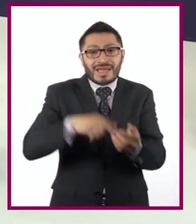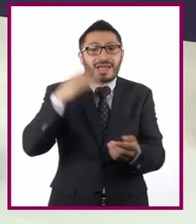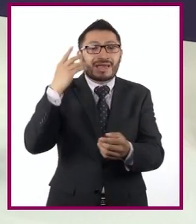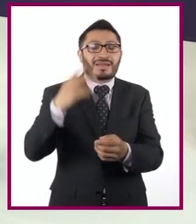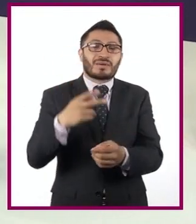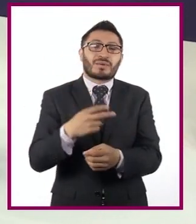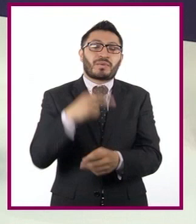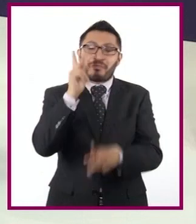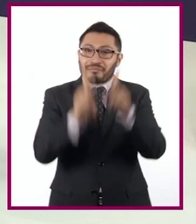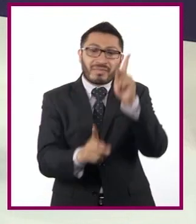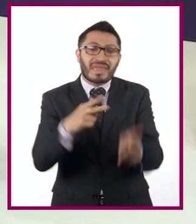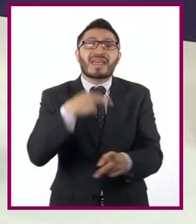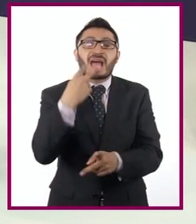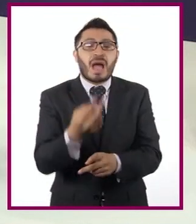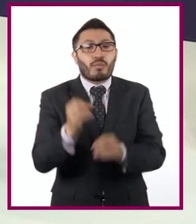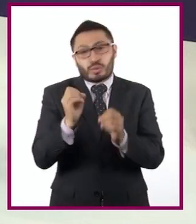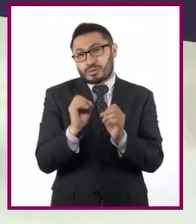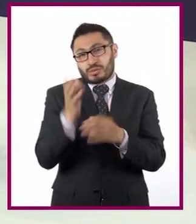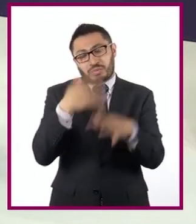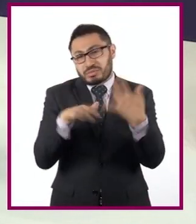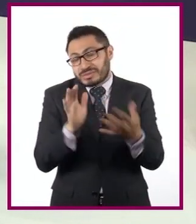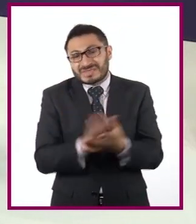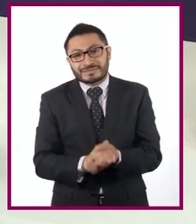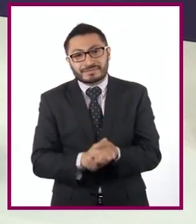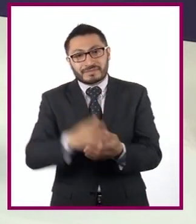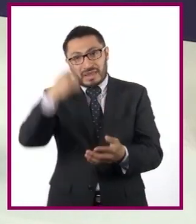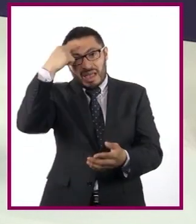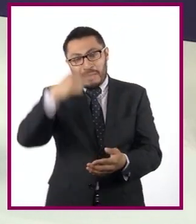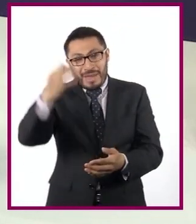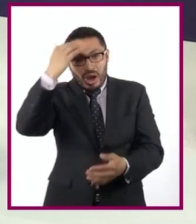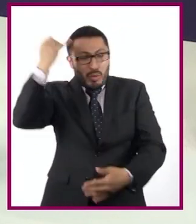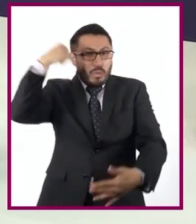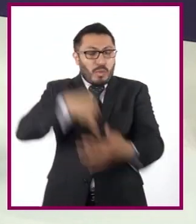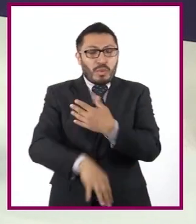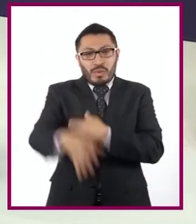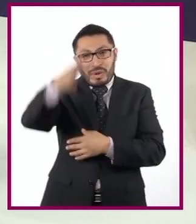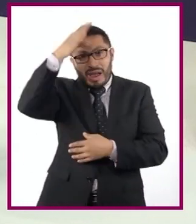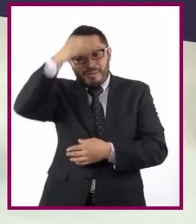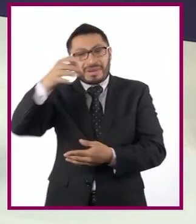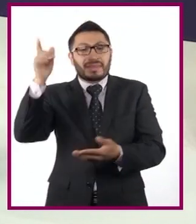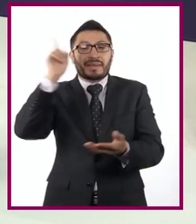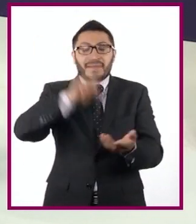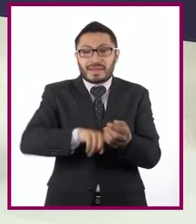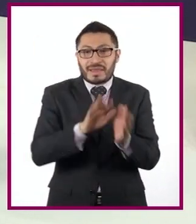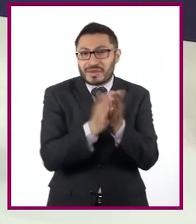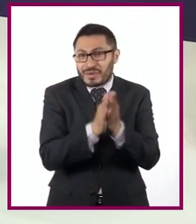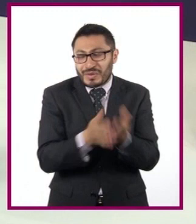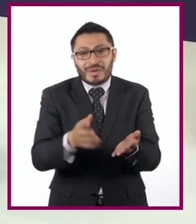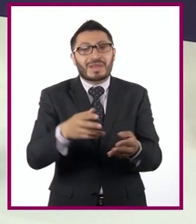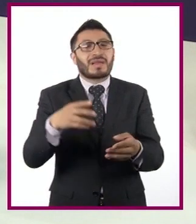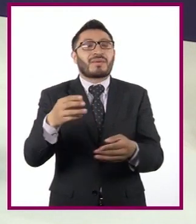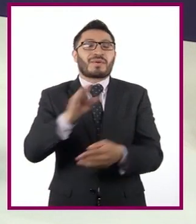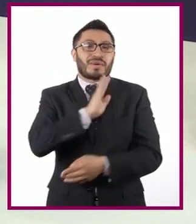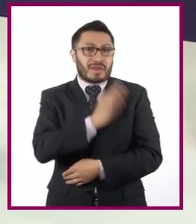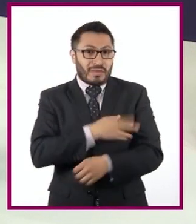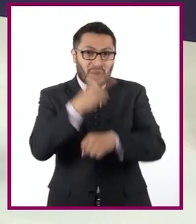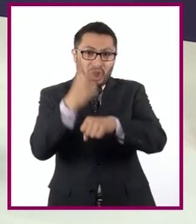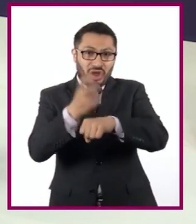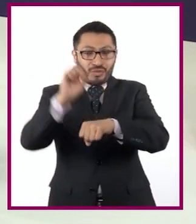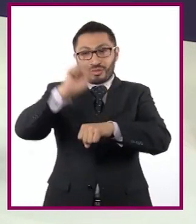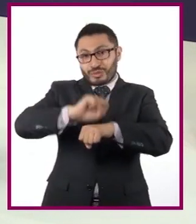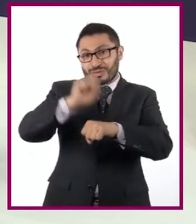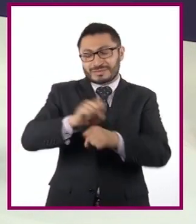entonación. Para retomar o profundizar sobre lo que aprendieron, exploren su libro de lengua materna de segundo grado de